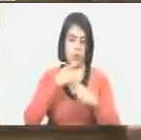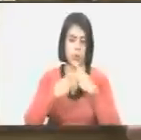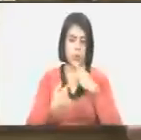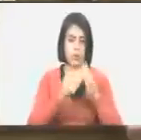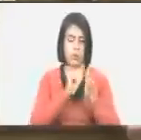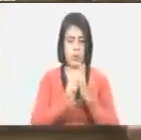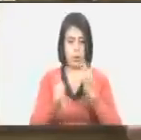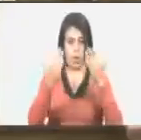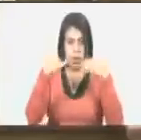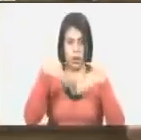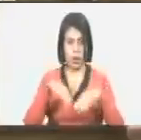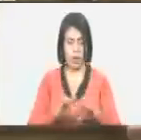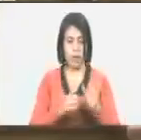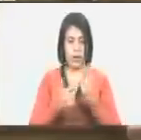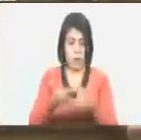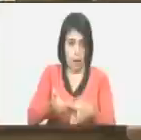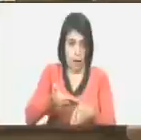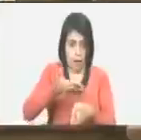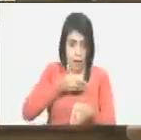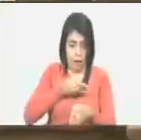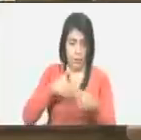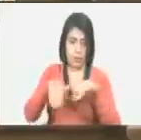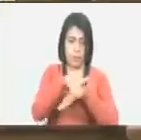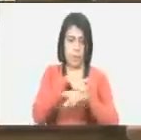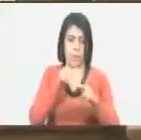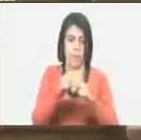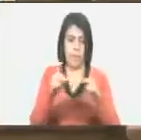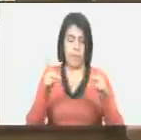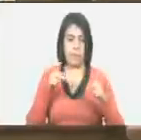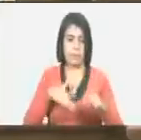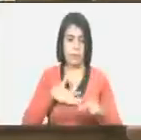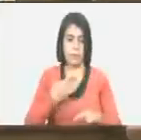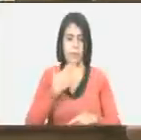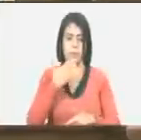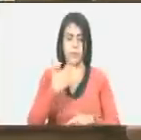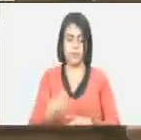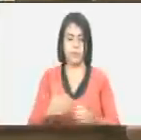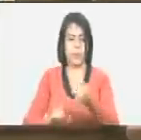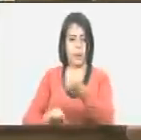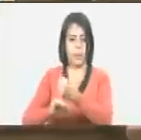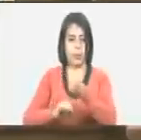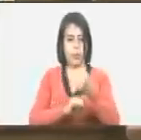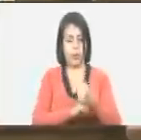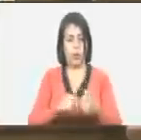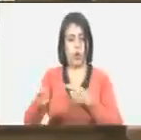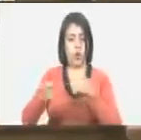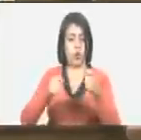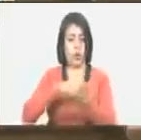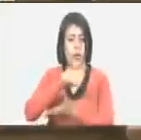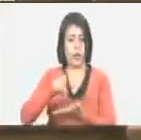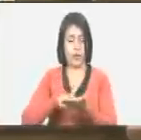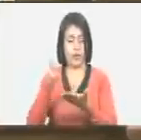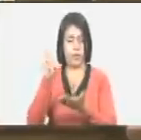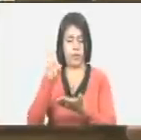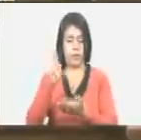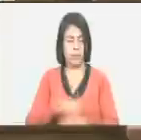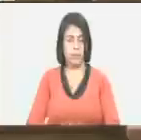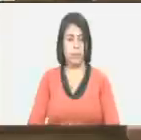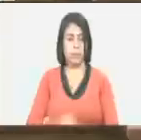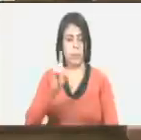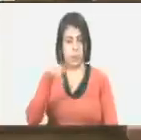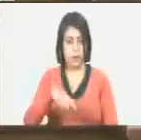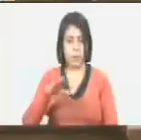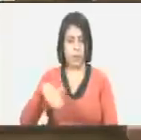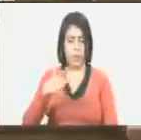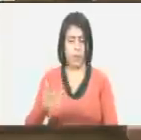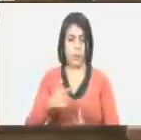en el párrafo precedente, el Ministerio Público podrá solicitar el apoyo de la Procuraduría General de la República